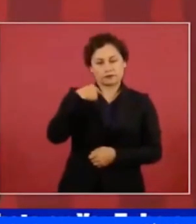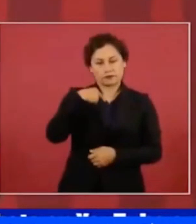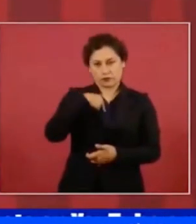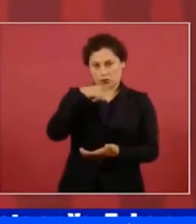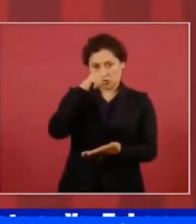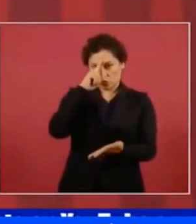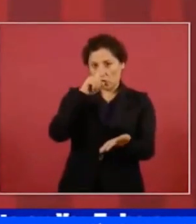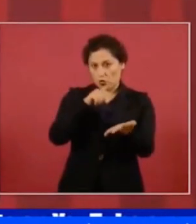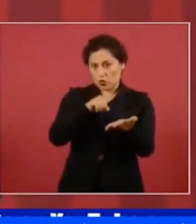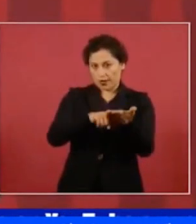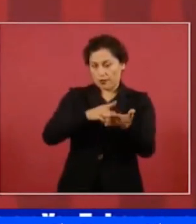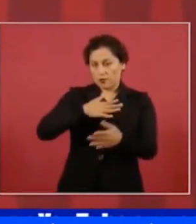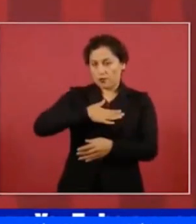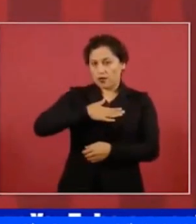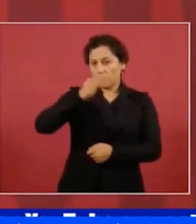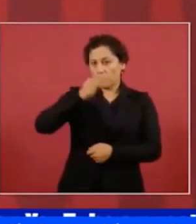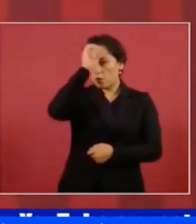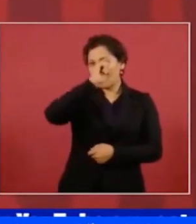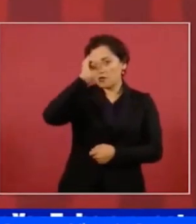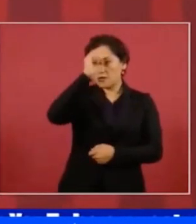Que están padeciendo